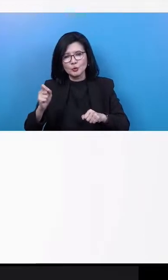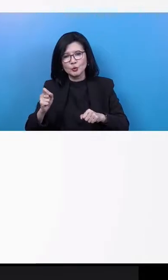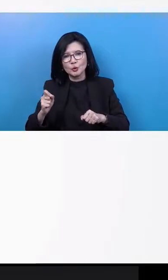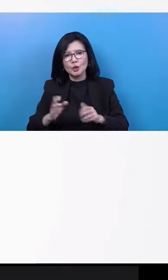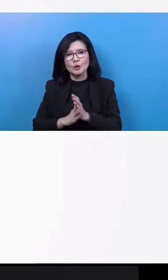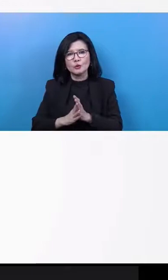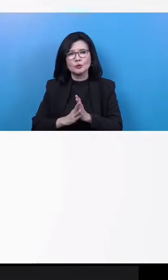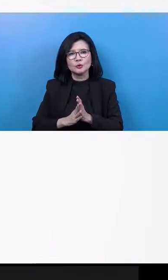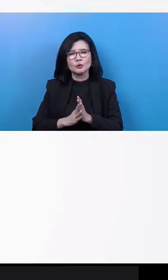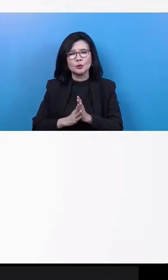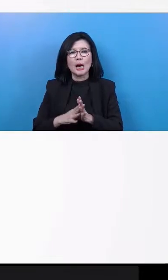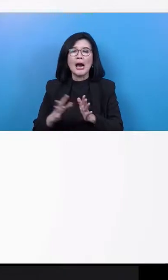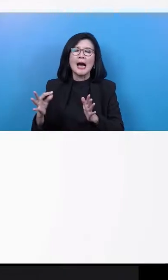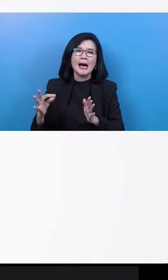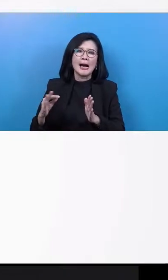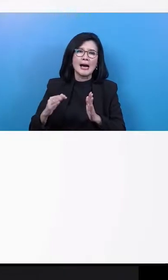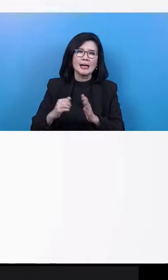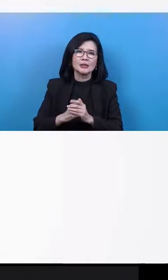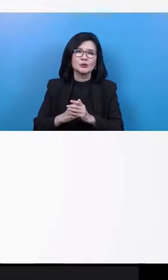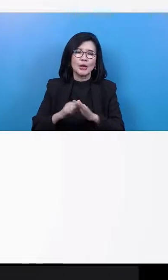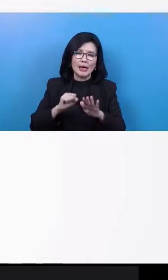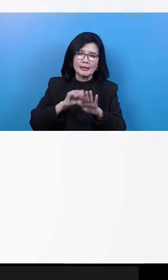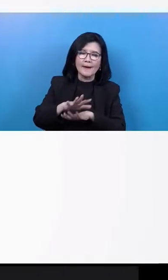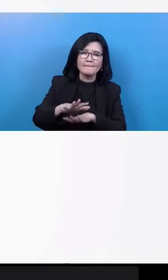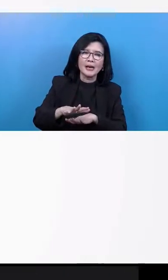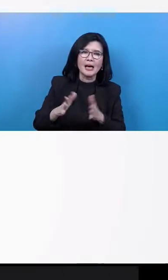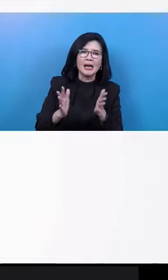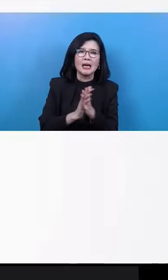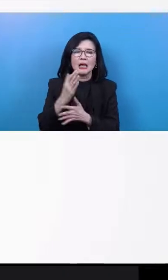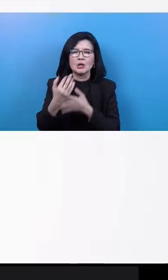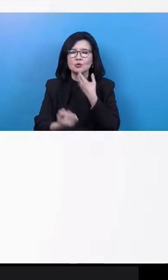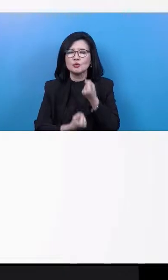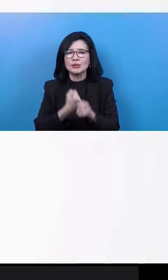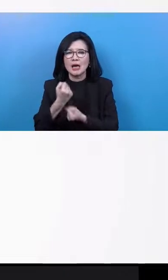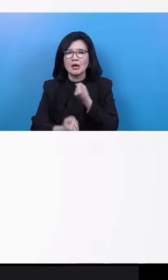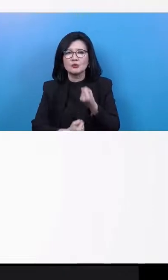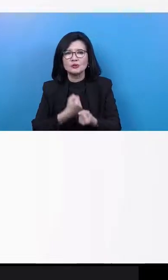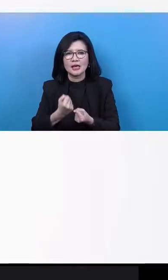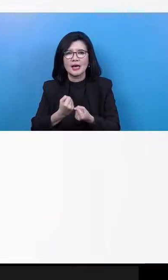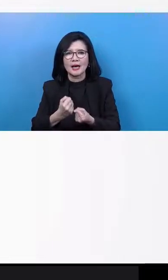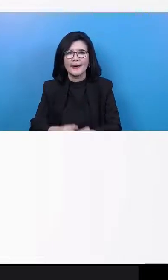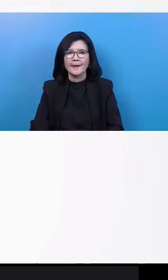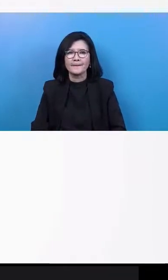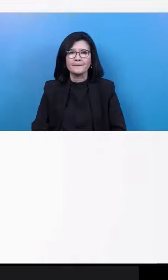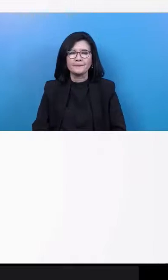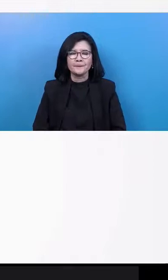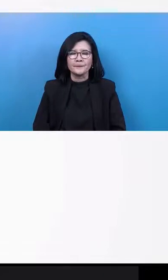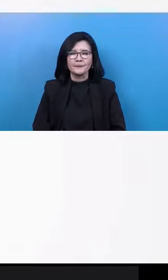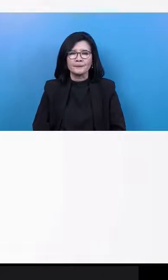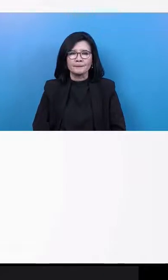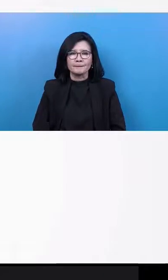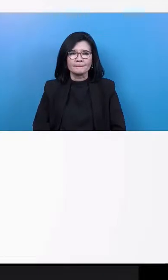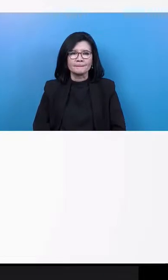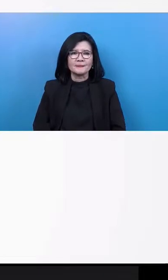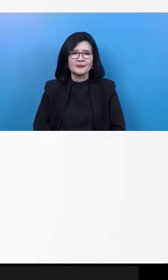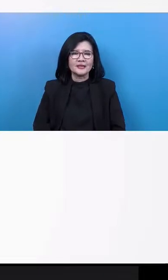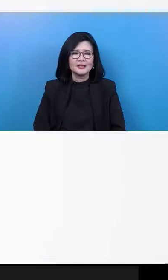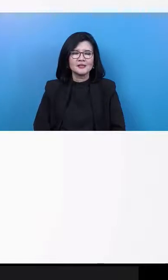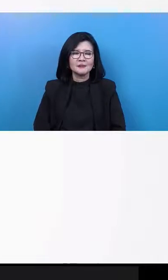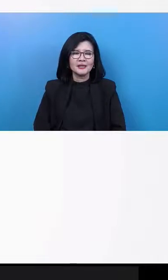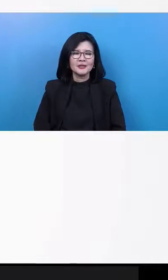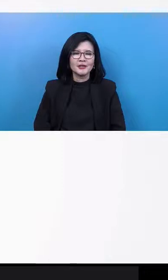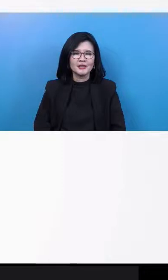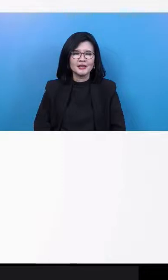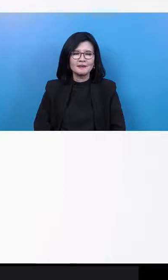esa población que está cada vez más expuesta y más vulnerable. En el marco de esas acciones pudimos desarrollar una plataforma